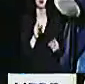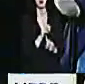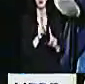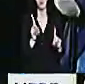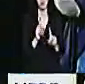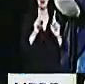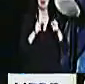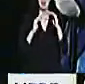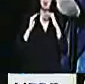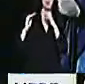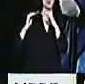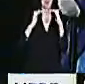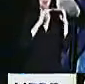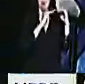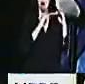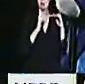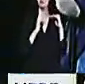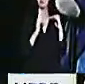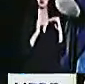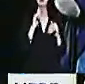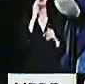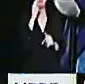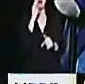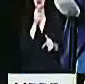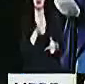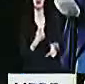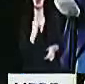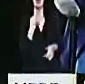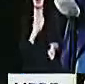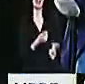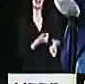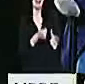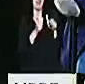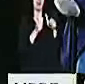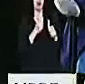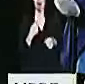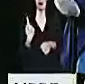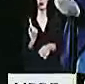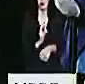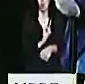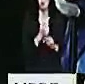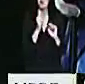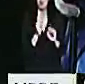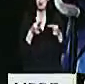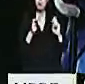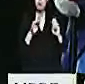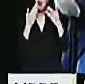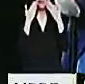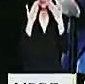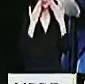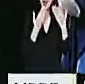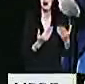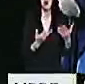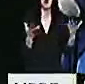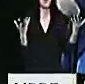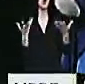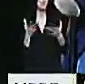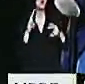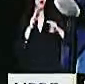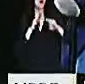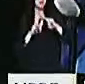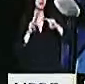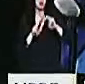Y creo que emparejar la cancha tiene un desafío para todos quienes tenemos alguna posibilidad de entregar estas oportunidades, de qué manera lo hacemos